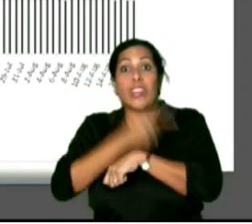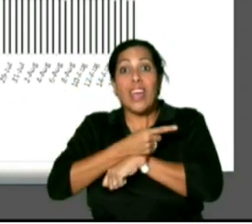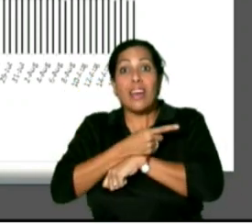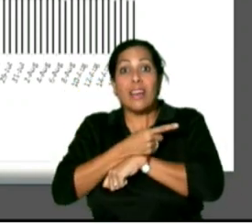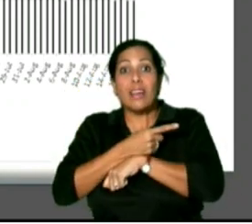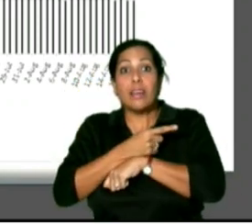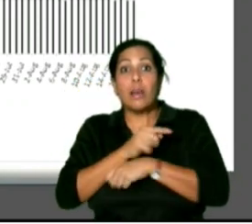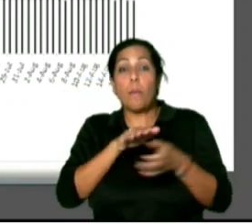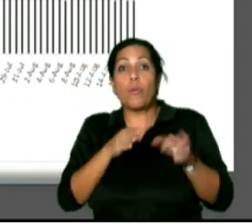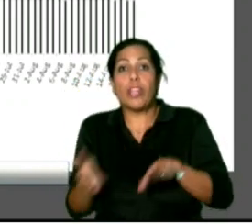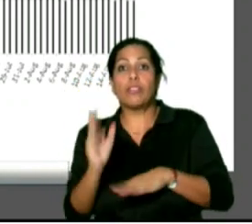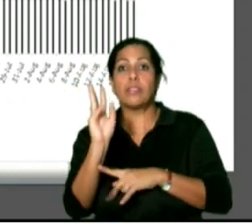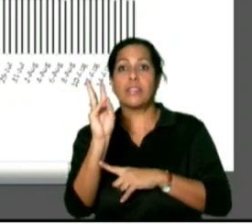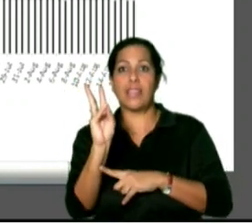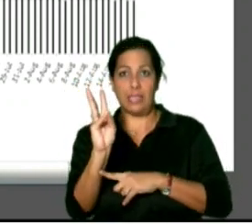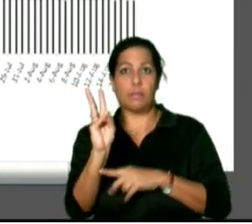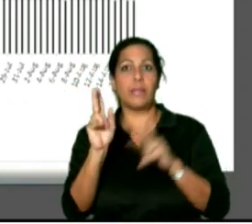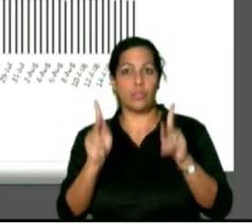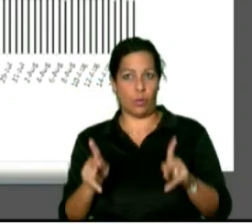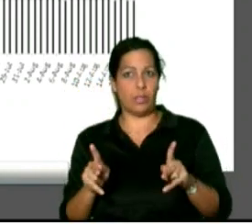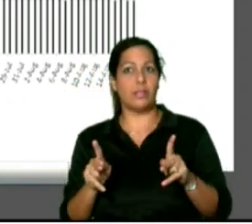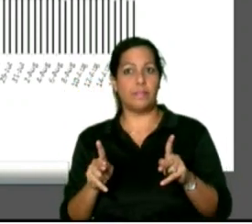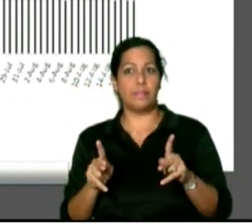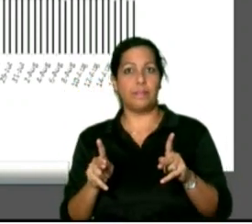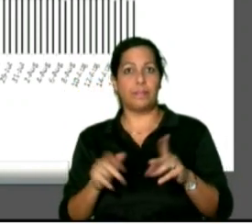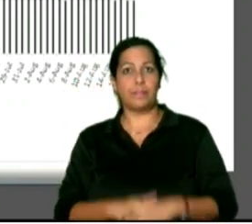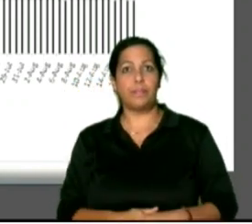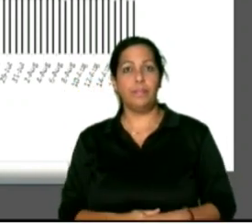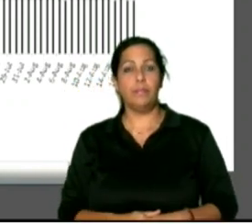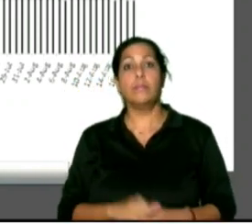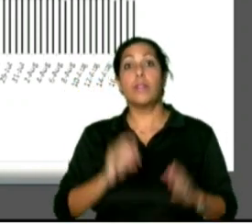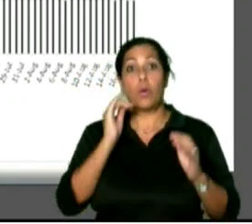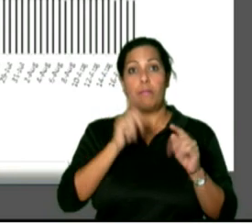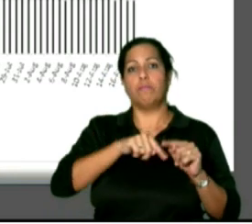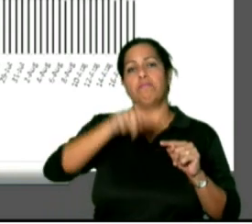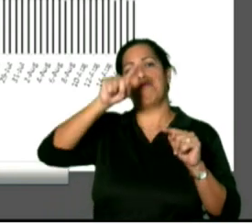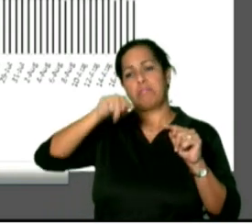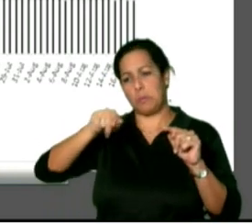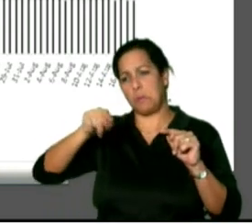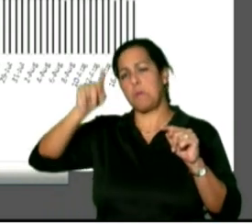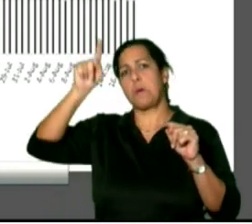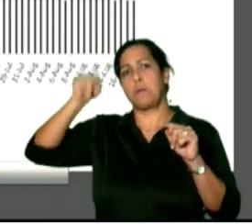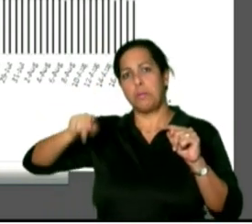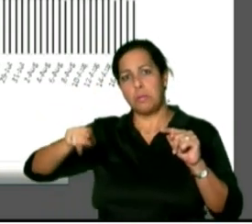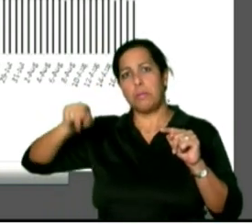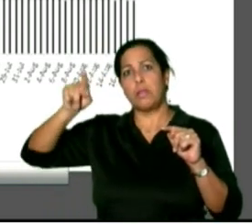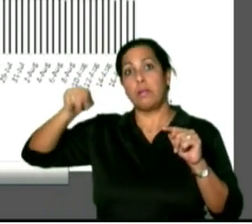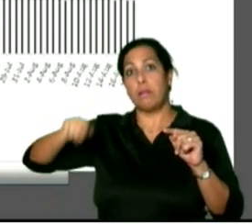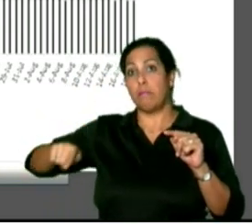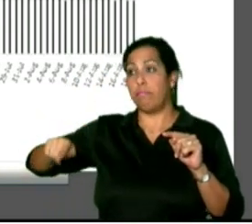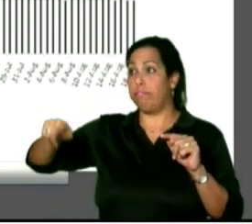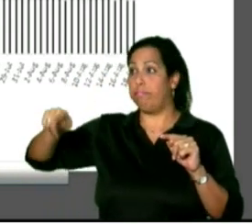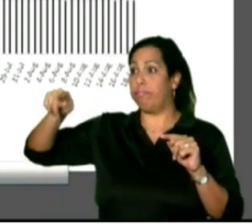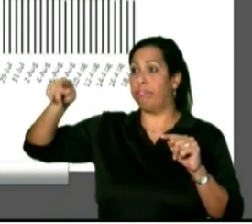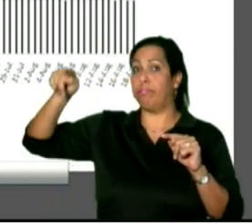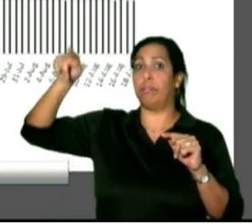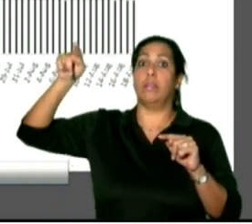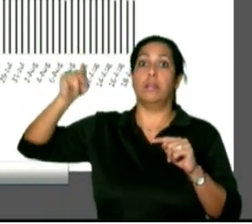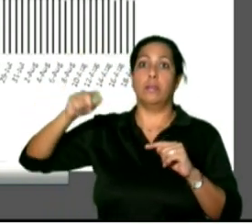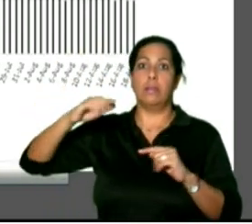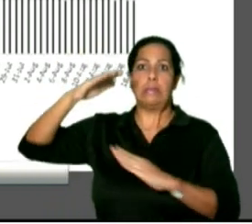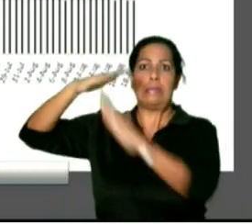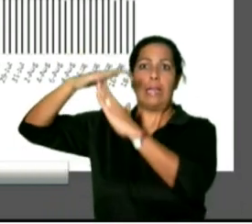6. Si se fijan ahora, en el lado derecho de esa gráfica, estamos viendo unos primeros picos